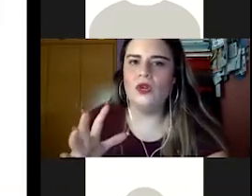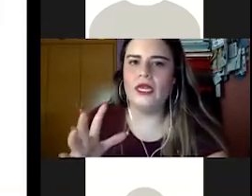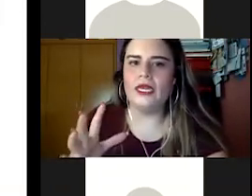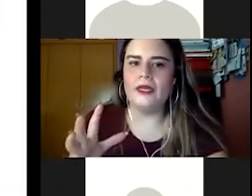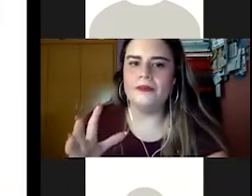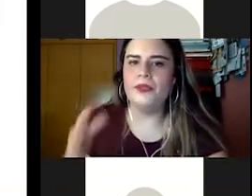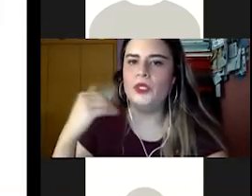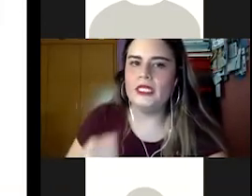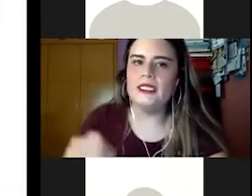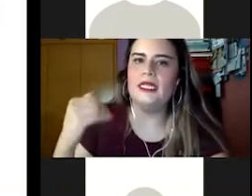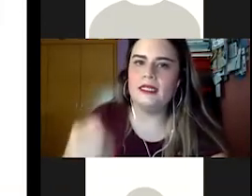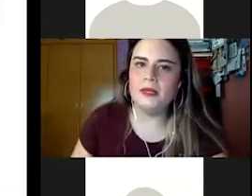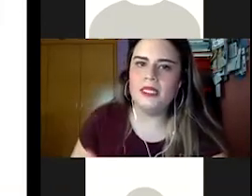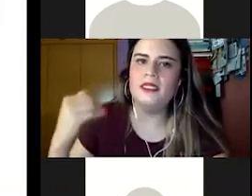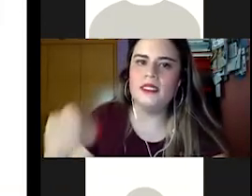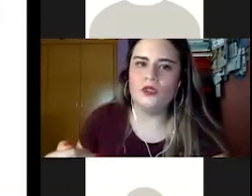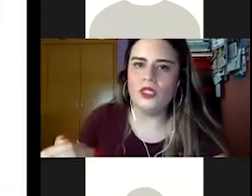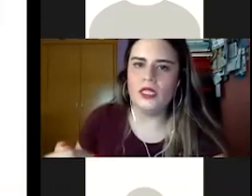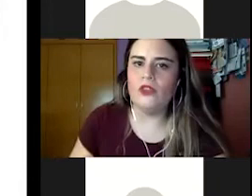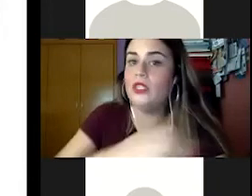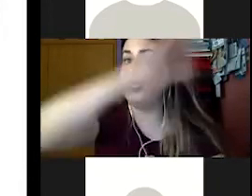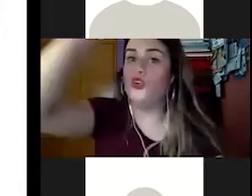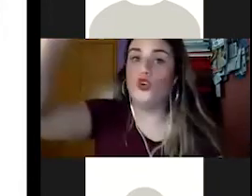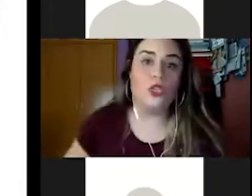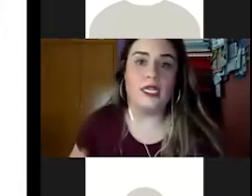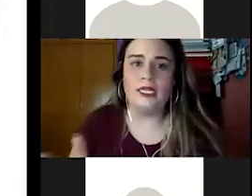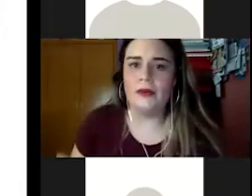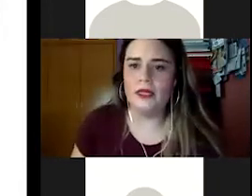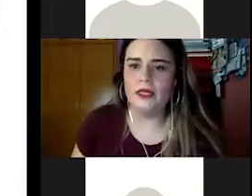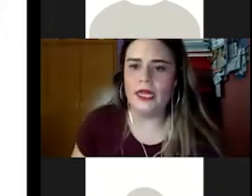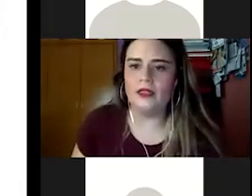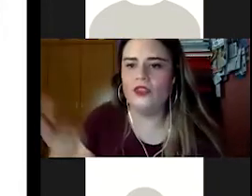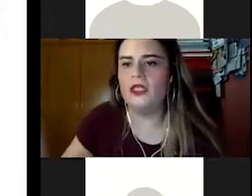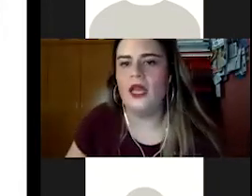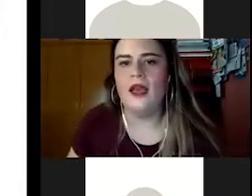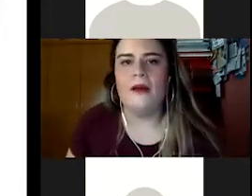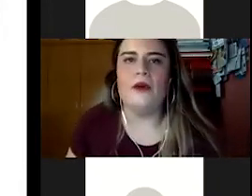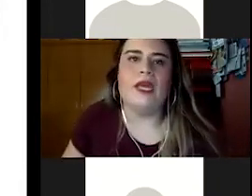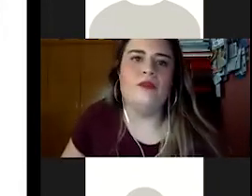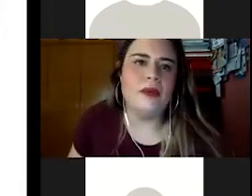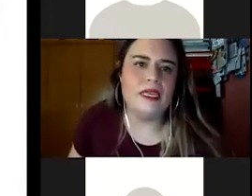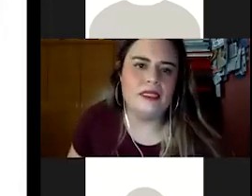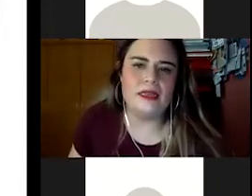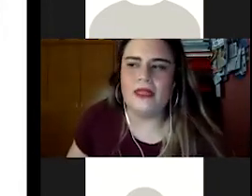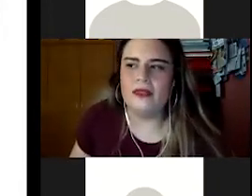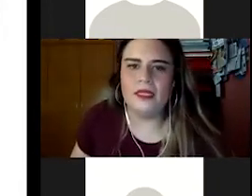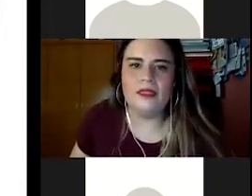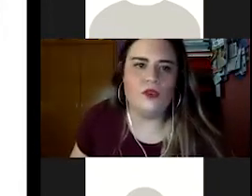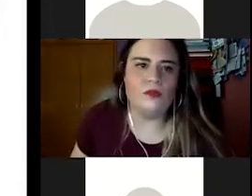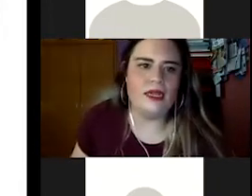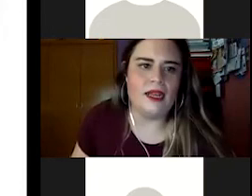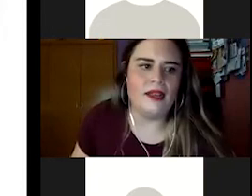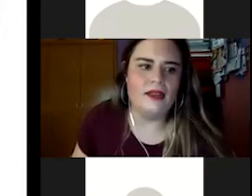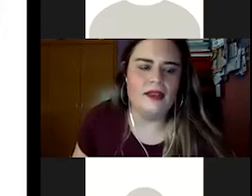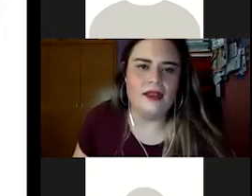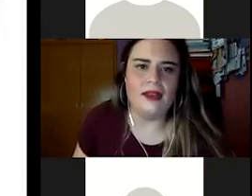México prioriza ciertas metas y ciertos indicadores y no toda la Agenda 2030. Entonces, por ejemplo, hay países que evidentemente no